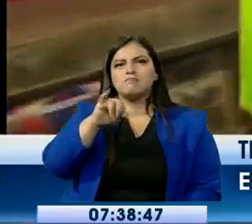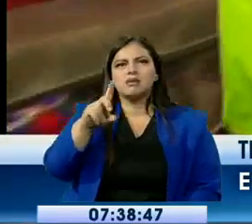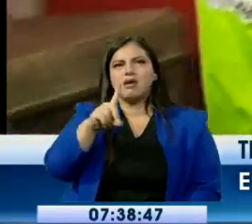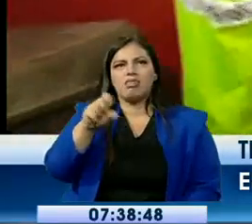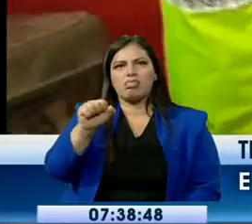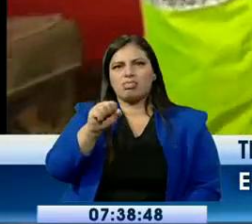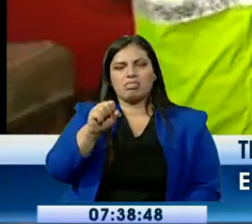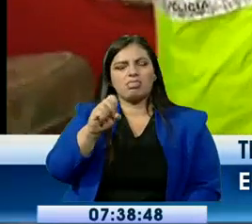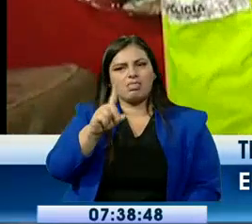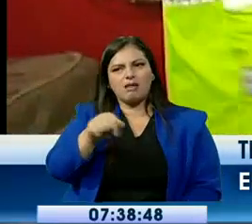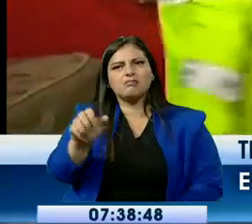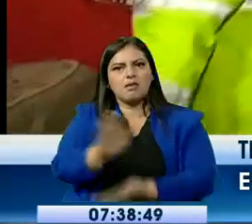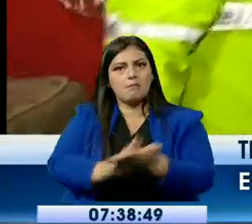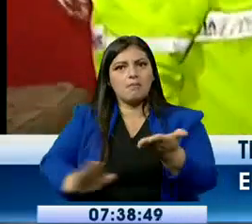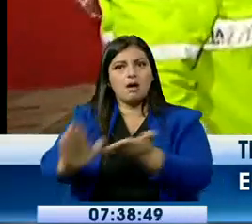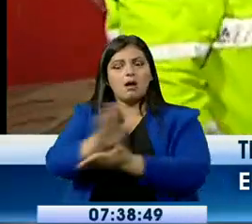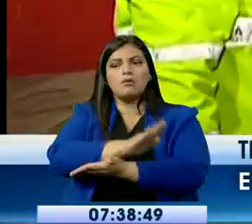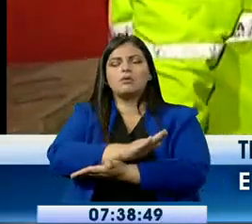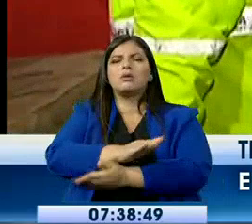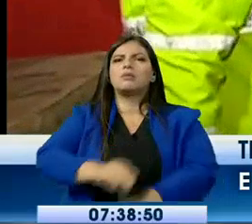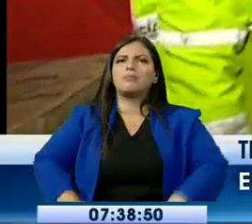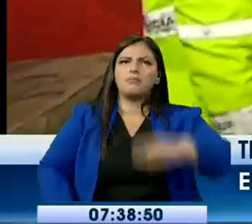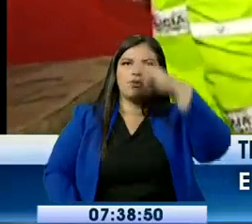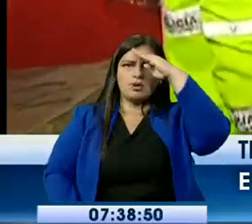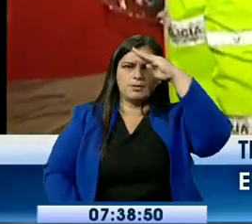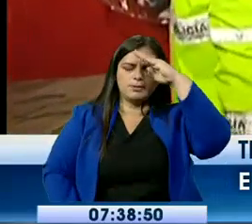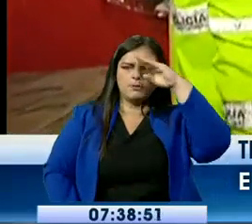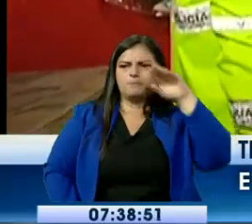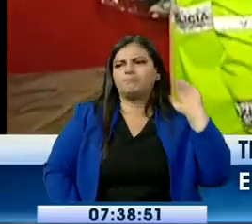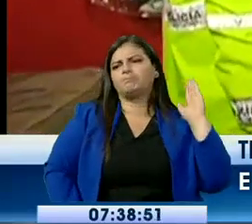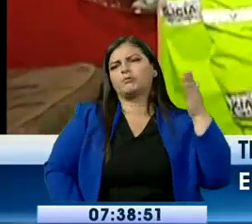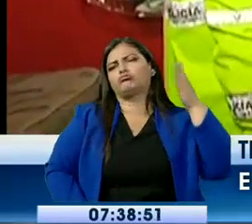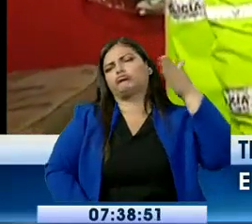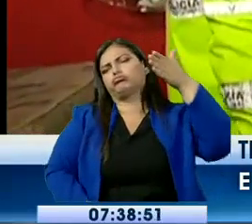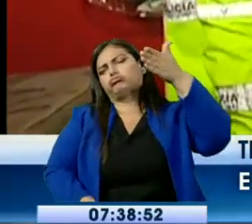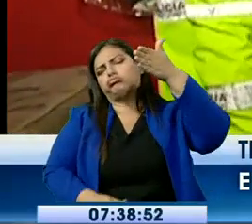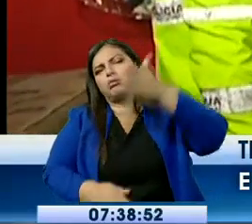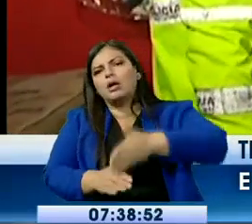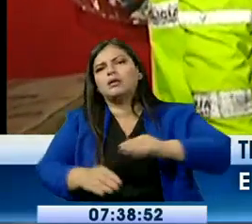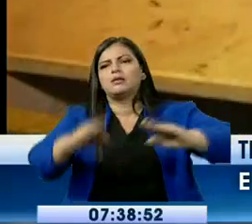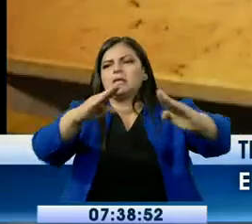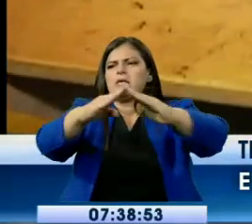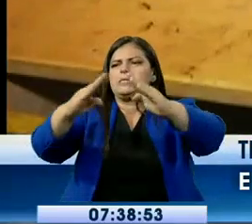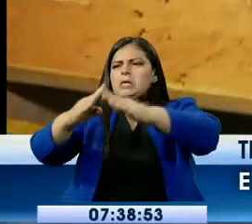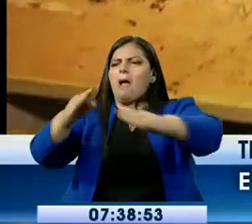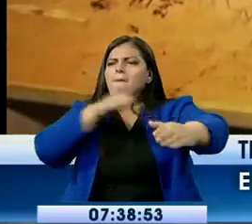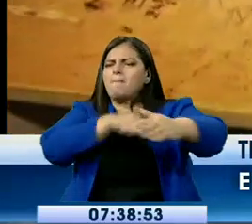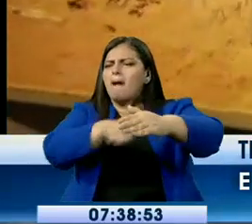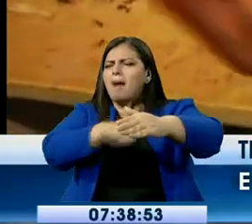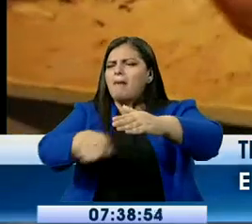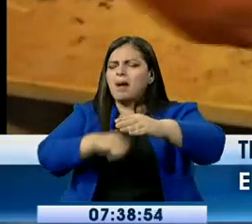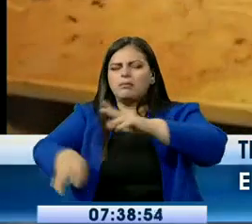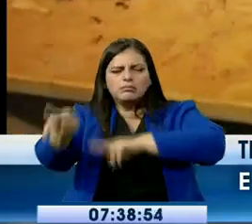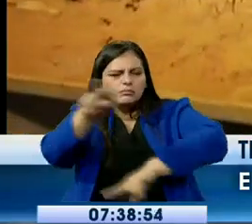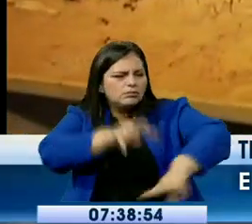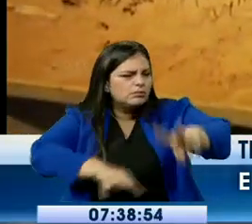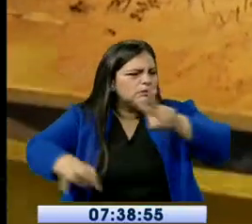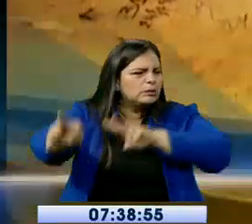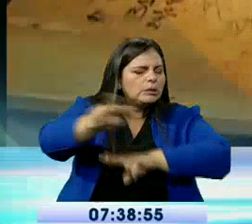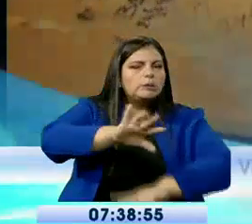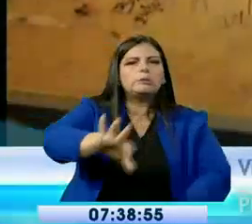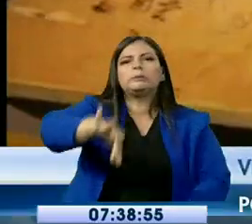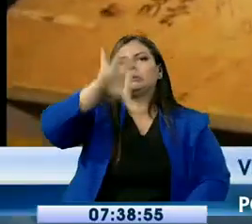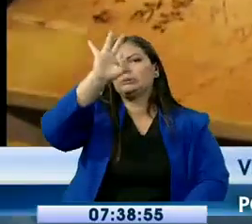y les allanaron sus domicilios. Posible cocaína y posible marihuana. También se encontró dinero en efectivo y